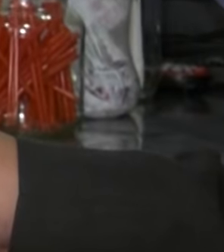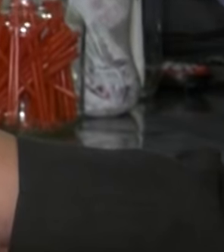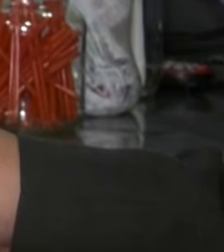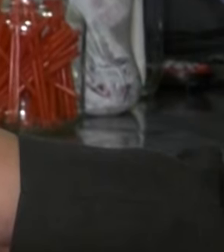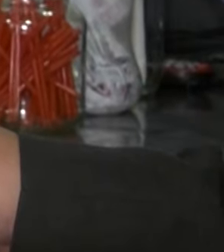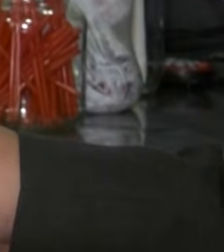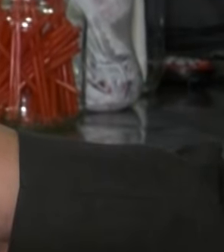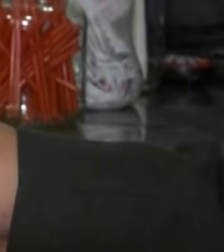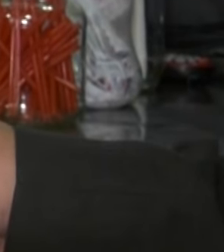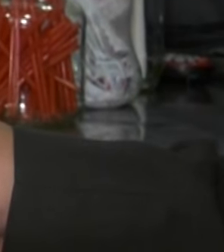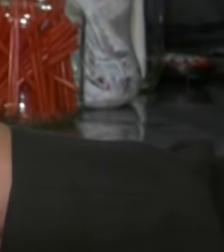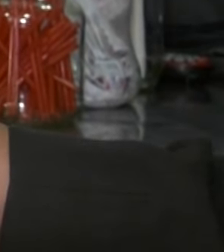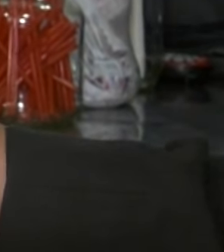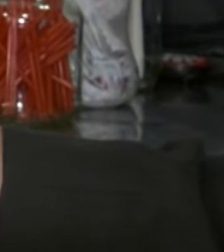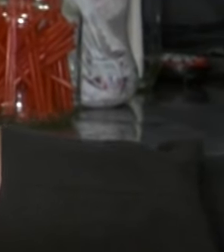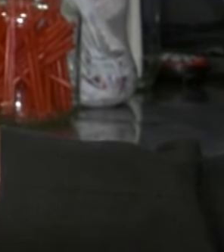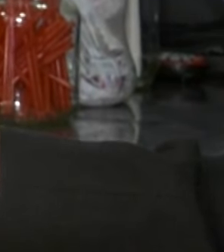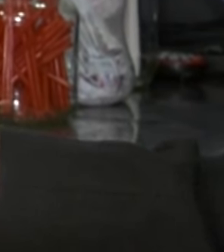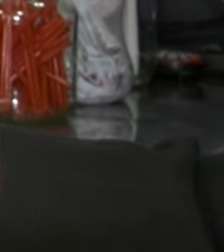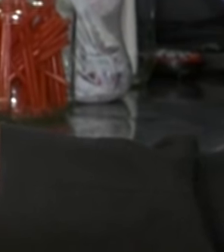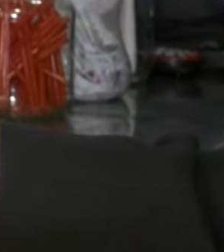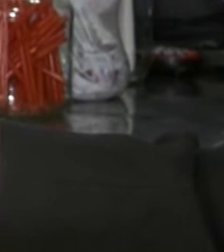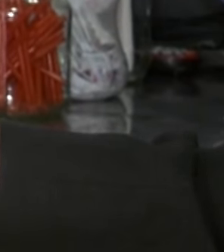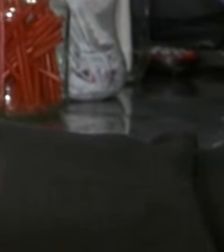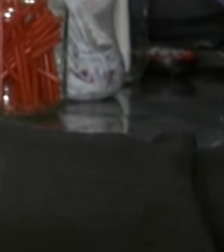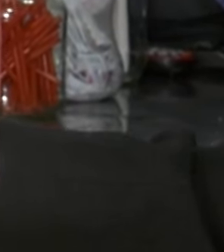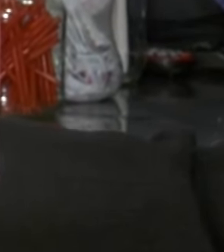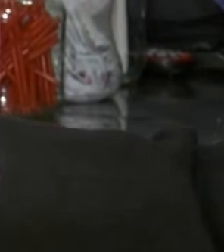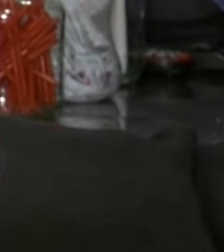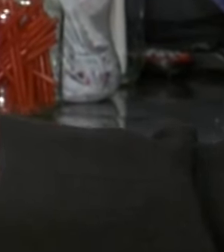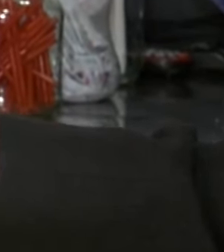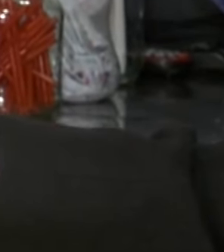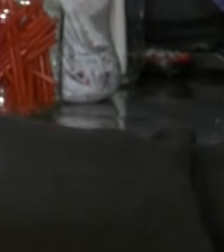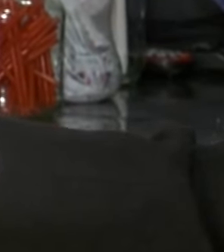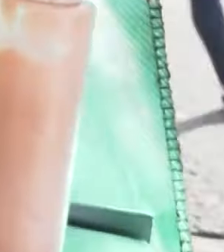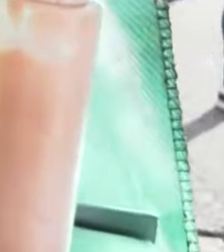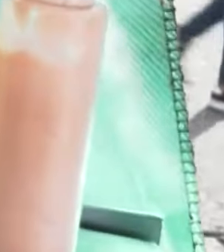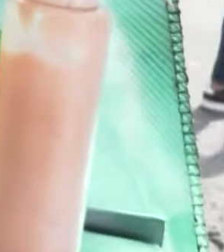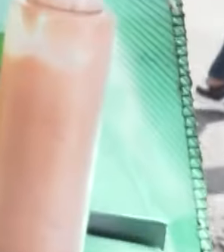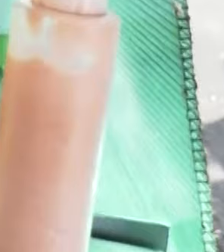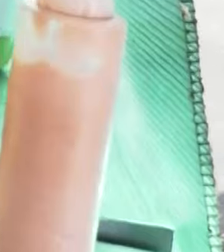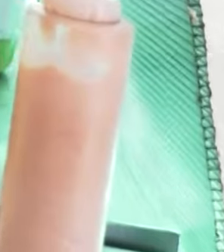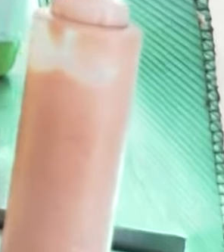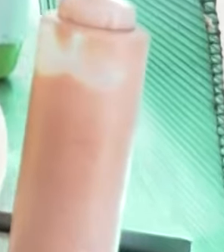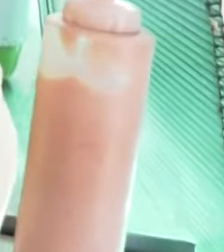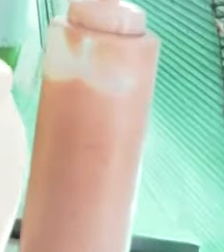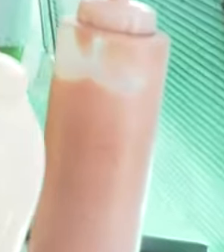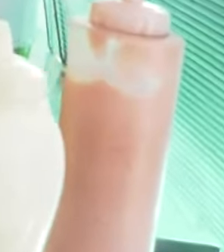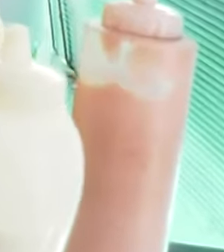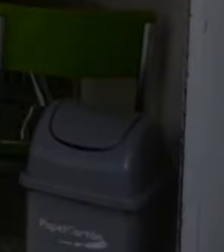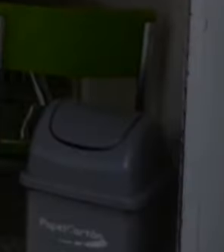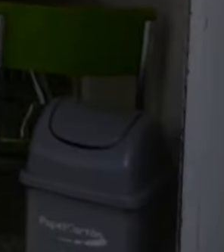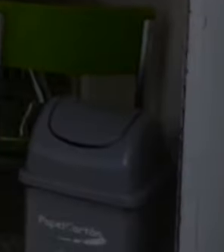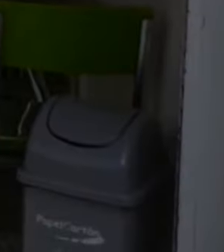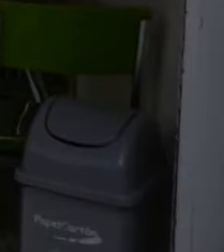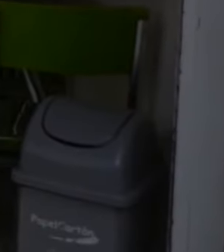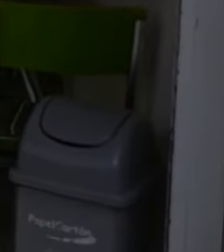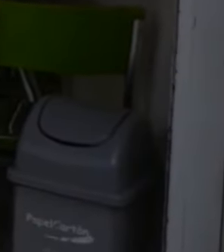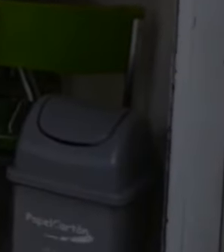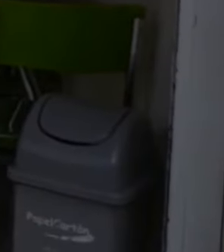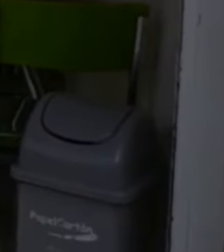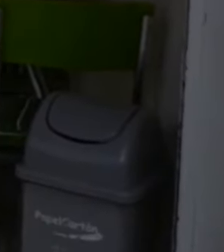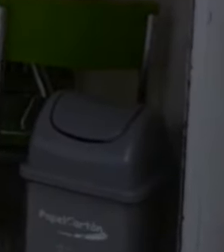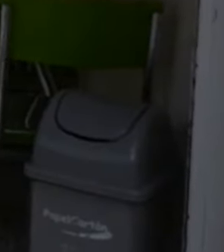una adaptación para que no haya ningún problema y atender al cliente común y corriente. La opinión de los ciudadanos y